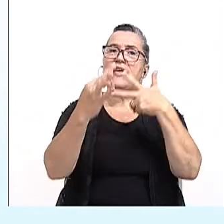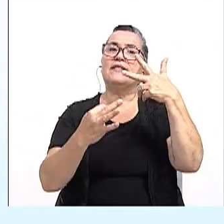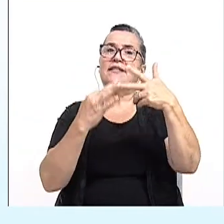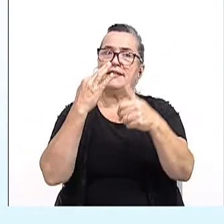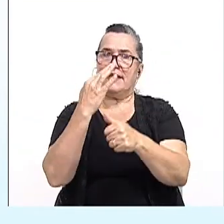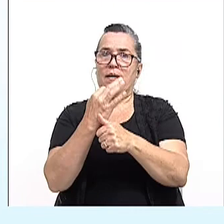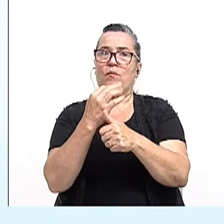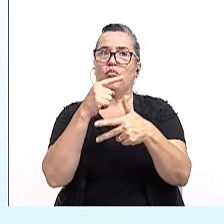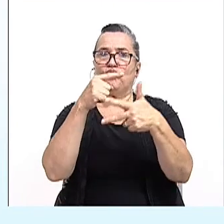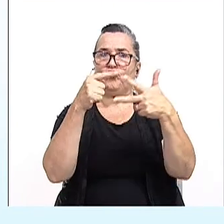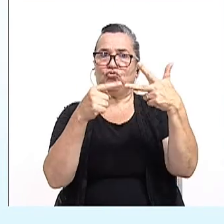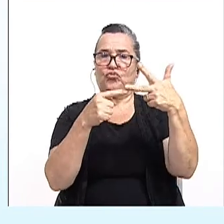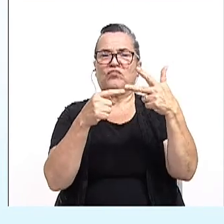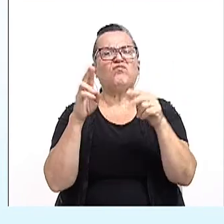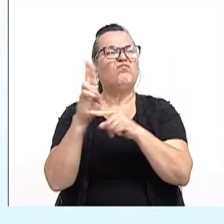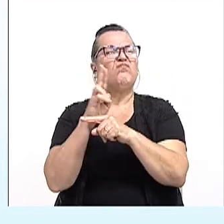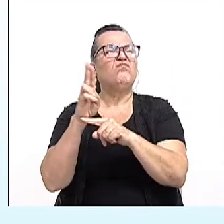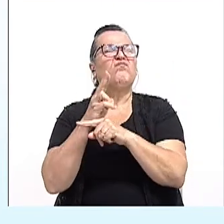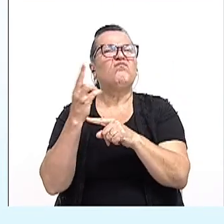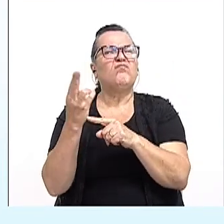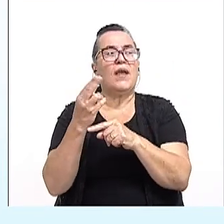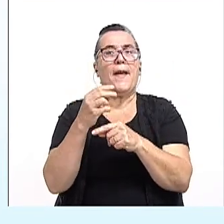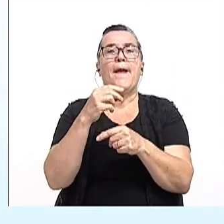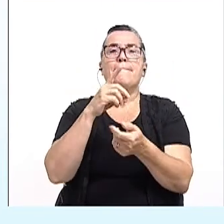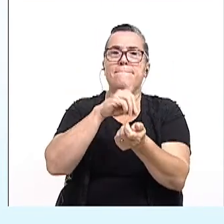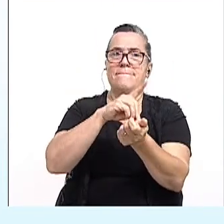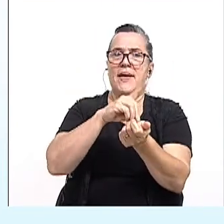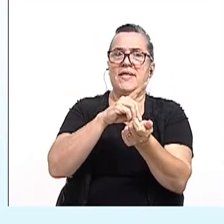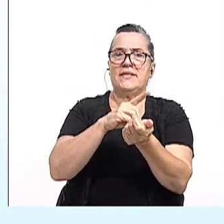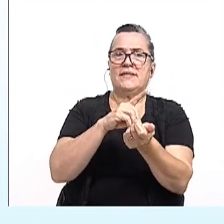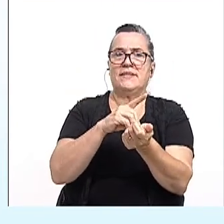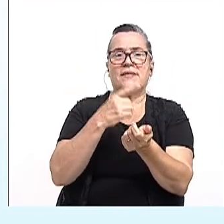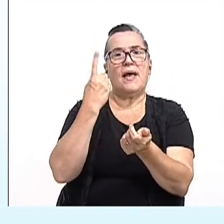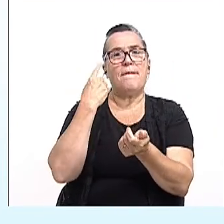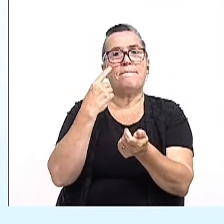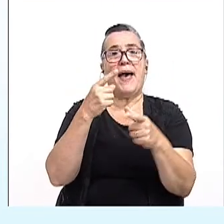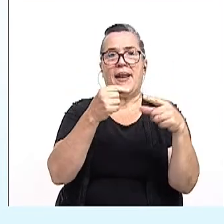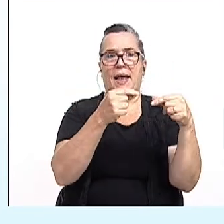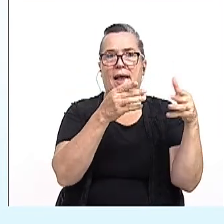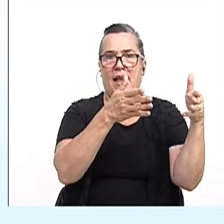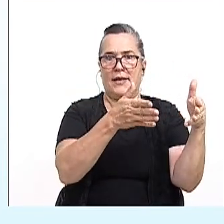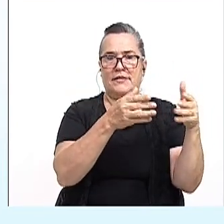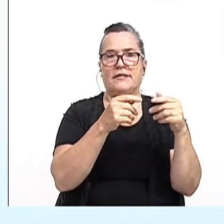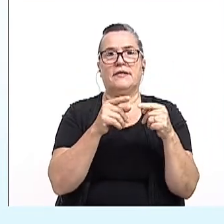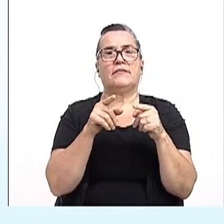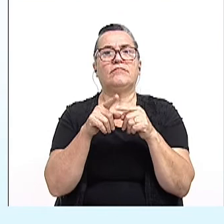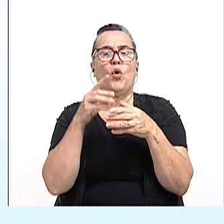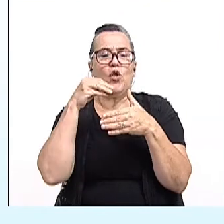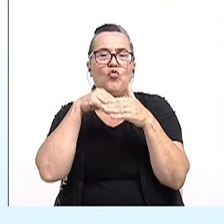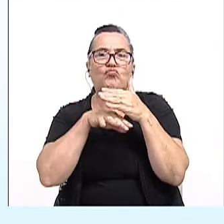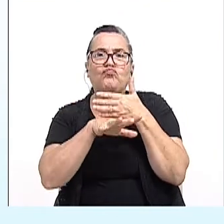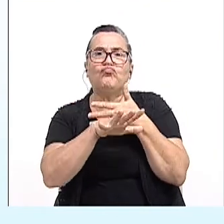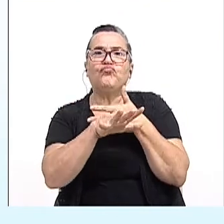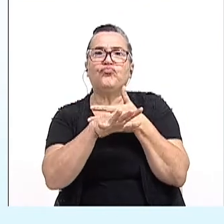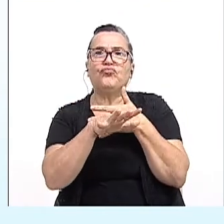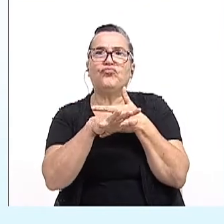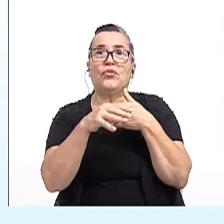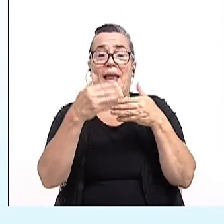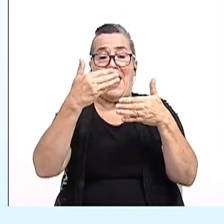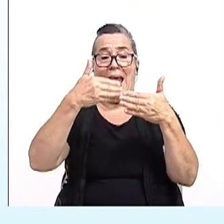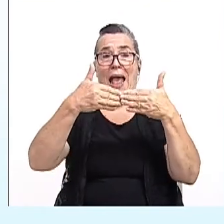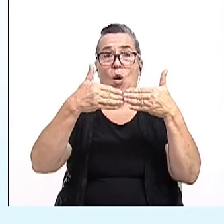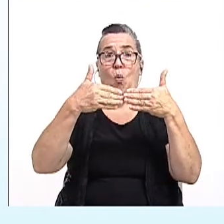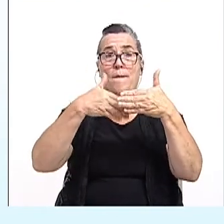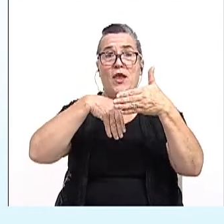radiación. Se emplea en la medicina para la terapia del cáncer. Al introducir esta placa de aluminio